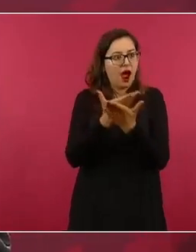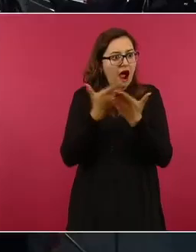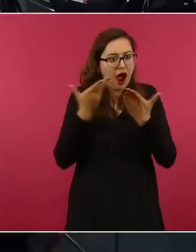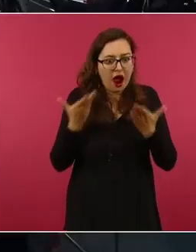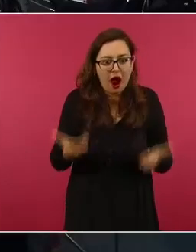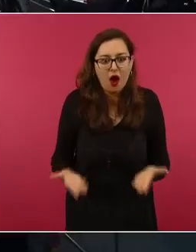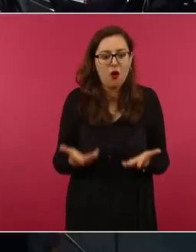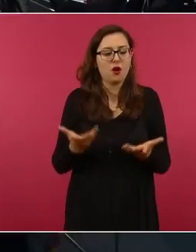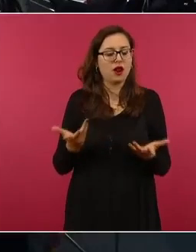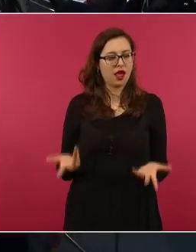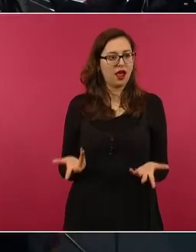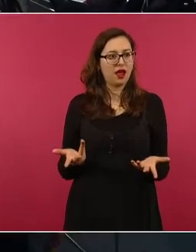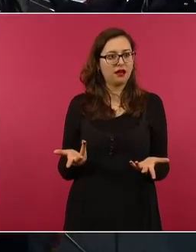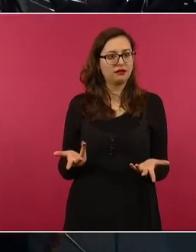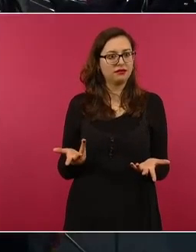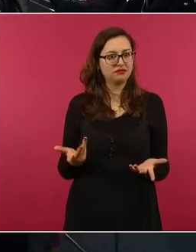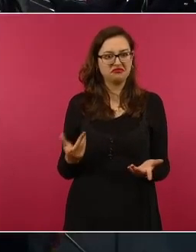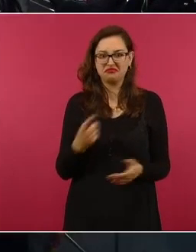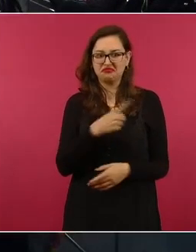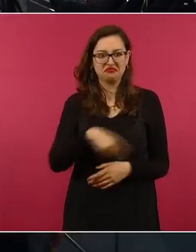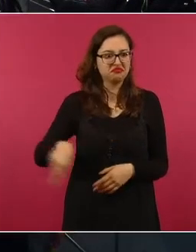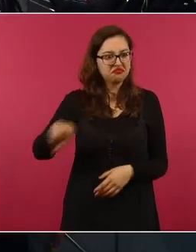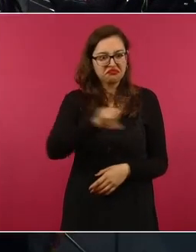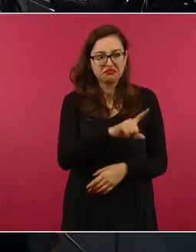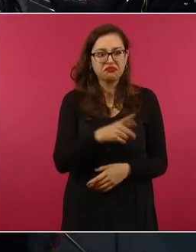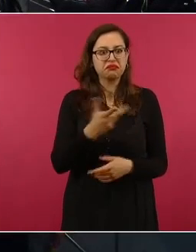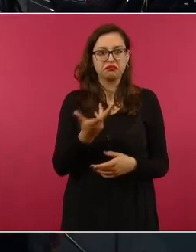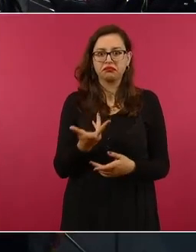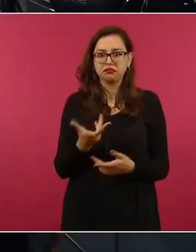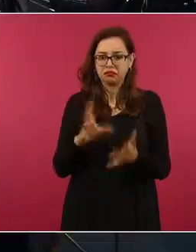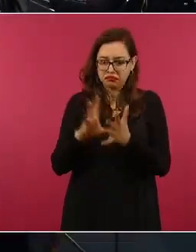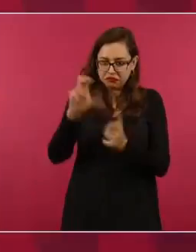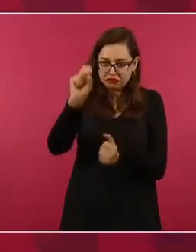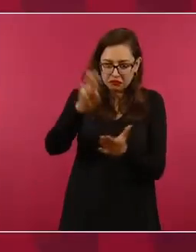la Secretaría de la Defensa, participe